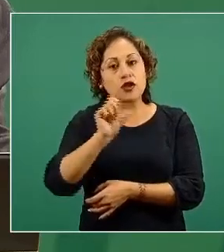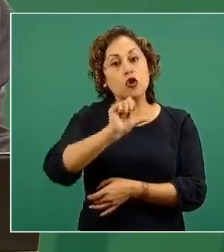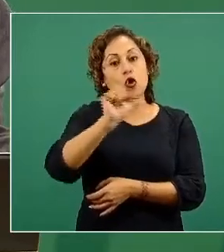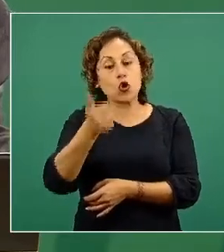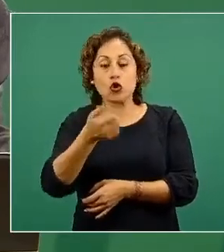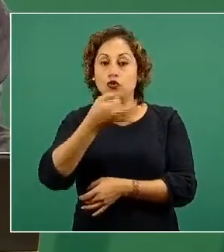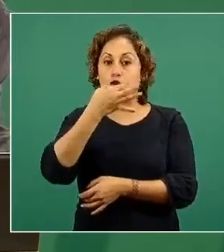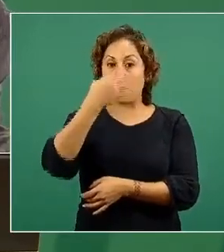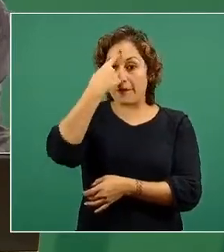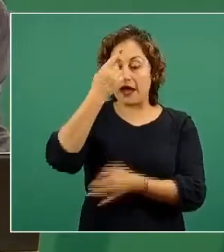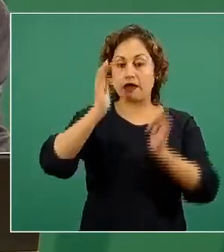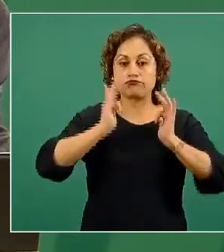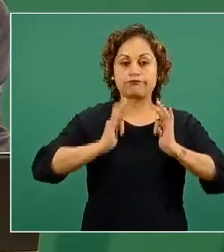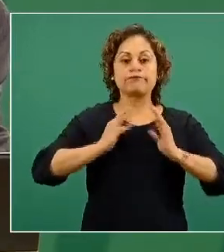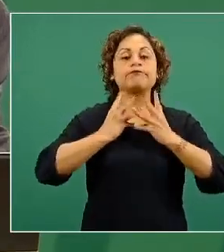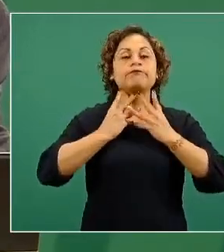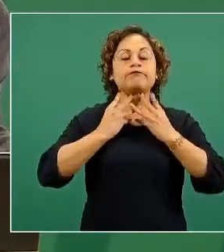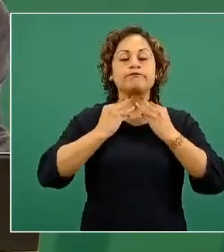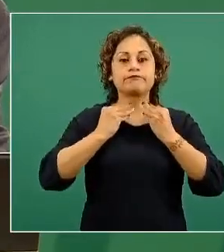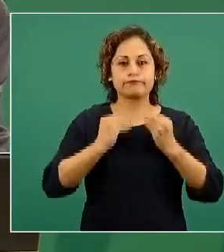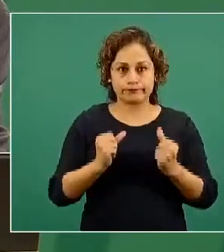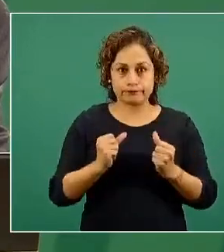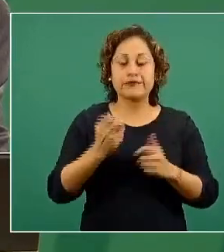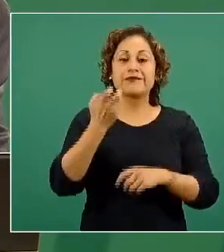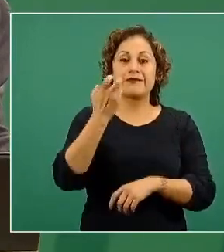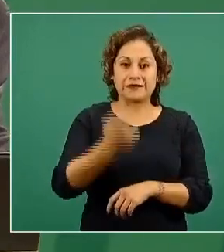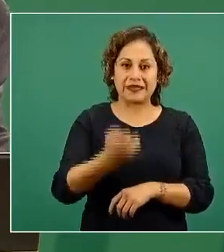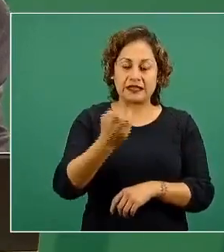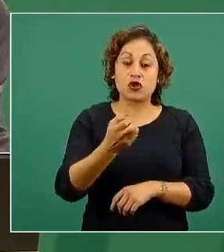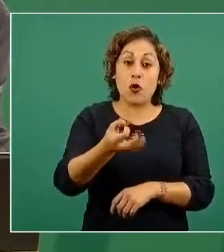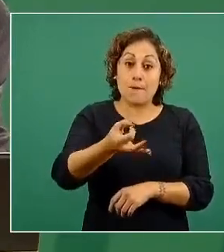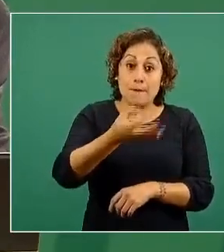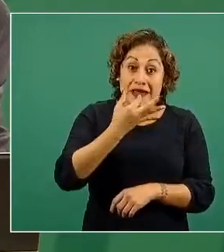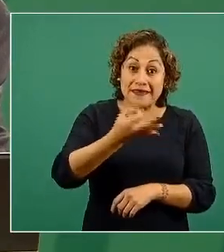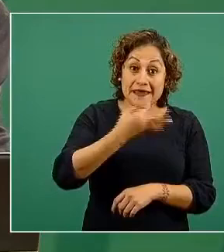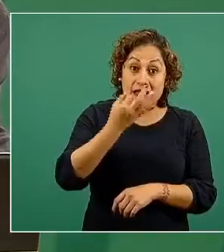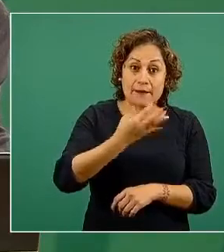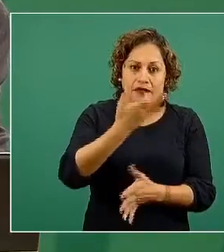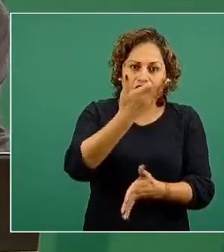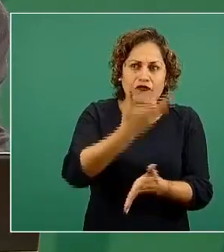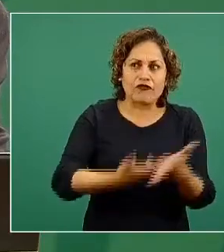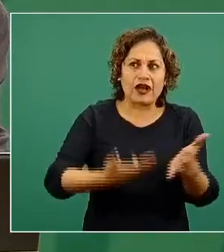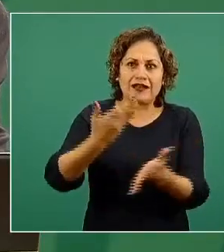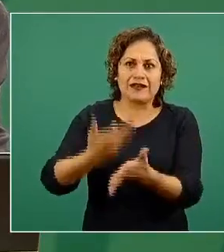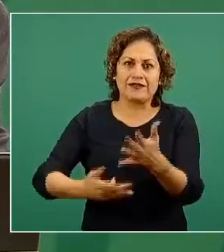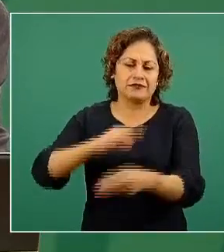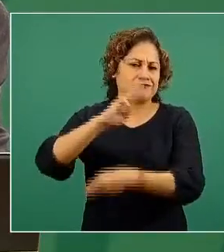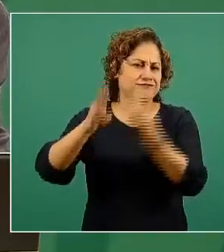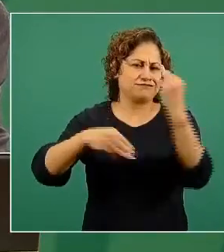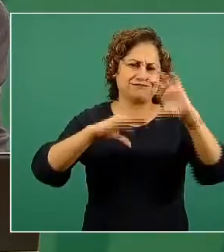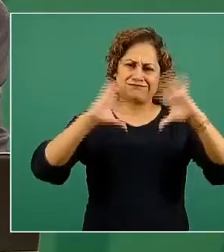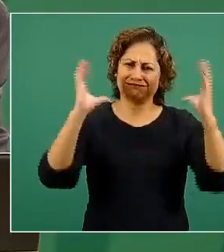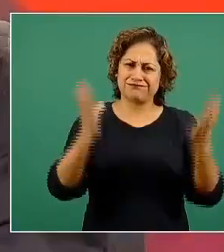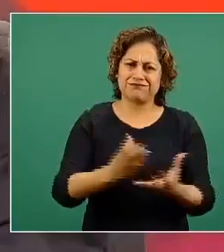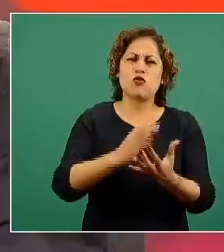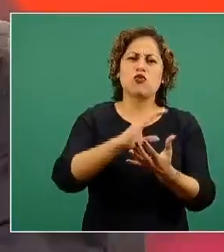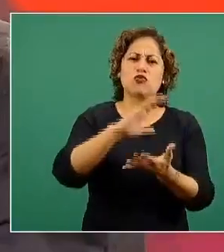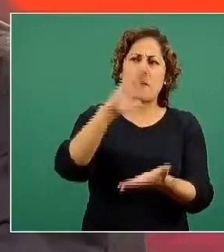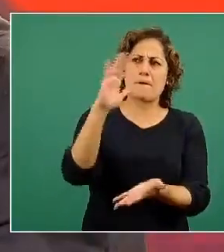medicamentos el abasto ha estado muy limitado a nivel global, ¿no? Digo, el uso de estos medicamentos a nivel